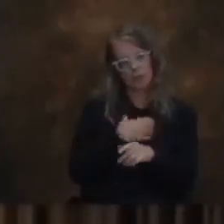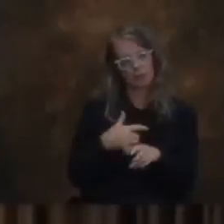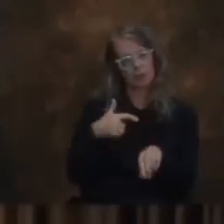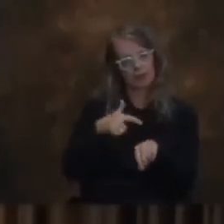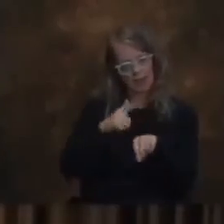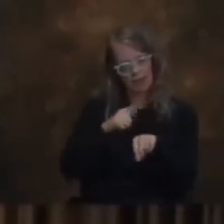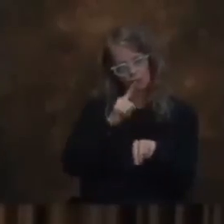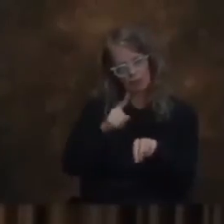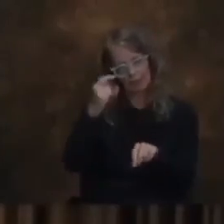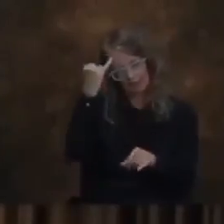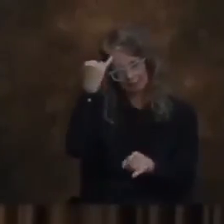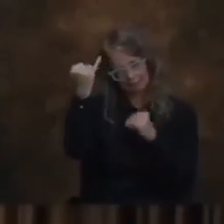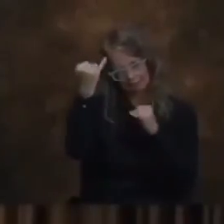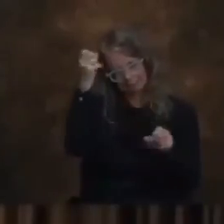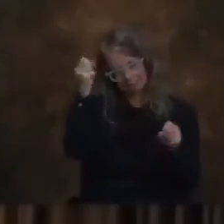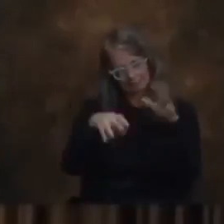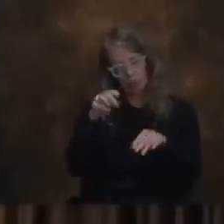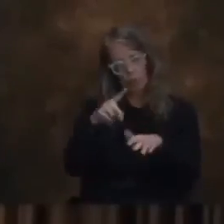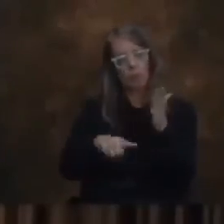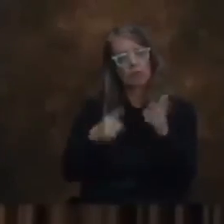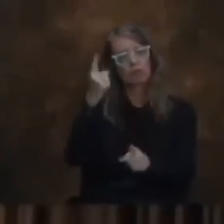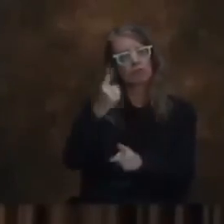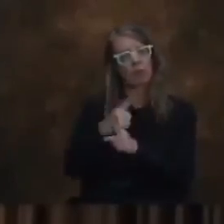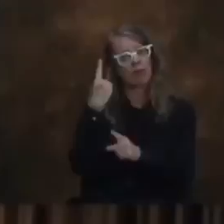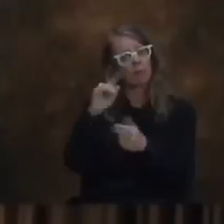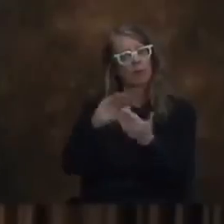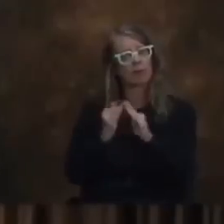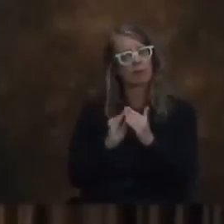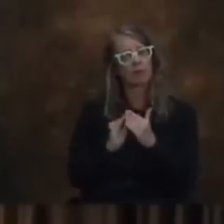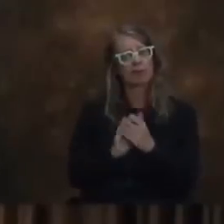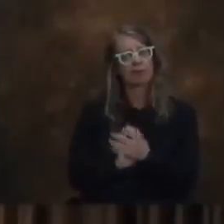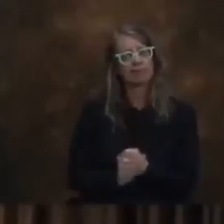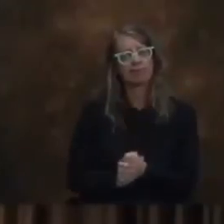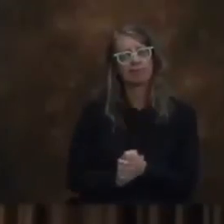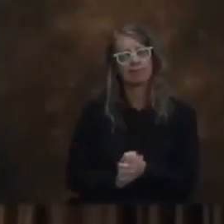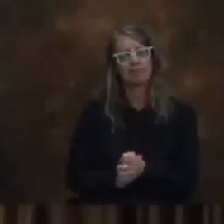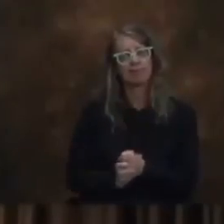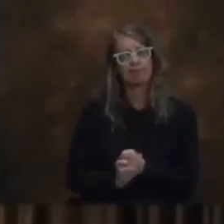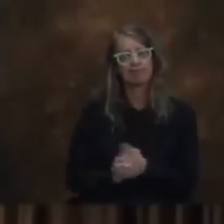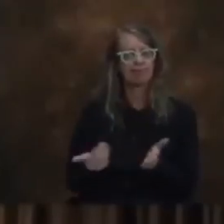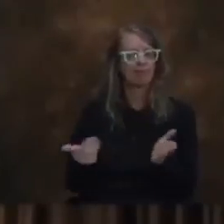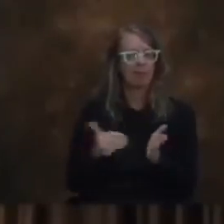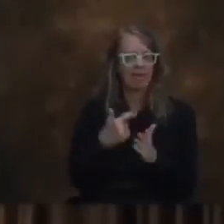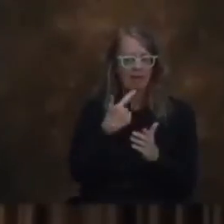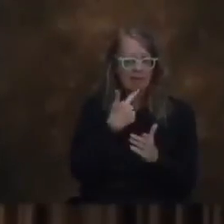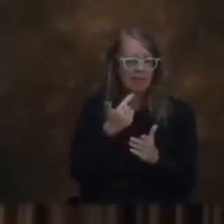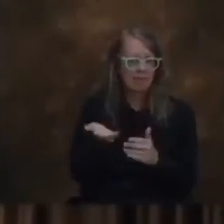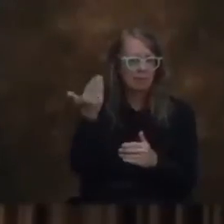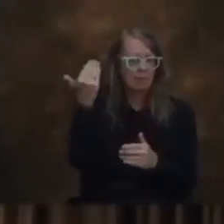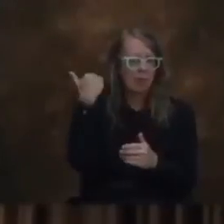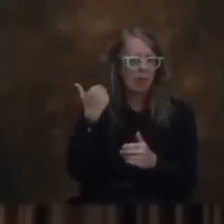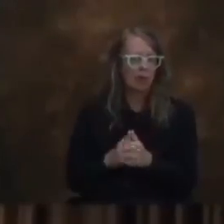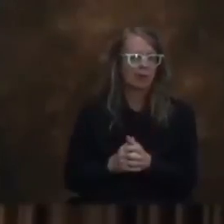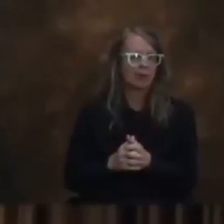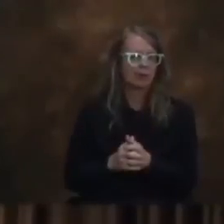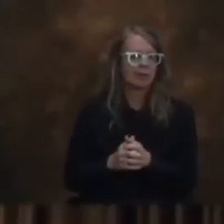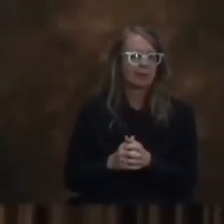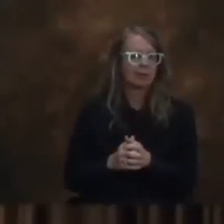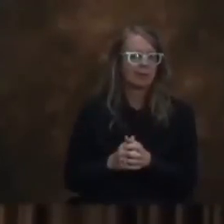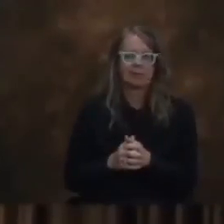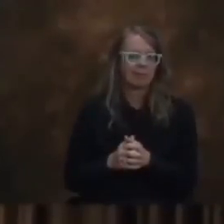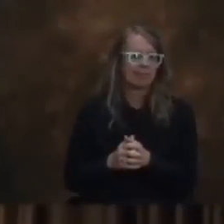estado sino en la comunidad como dije anteriormente en este momento no tenemos un mandato de vacunas